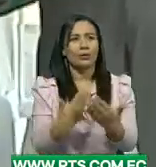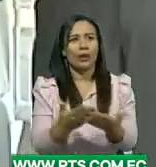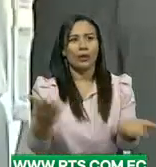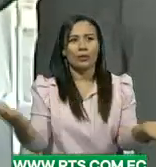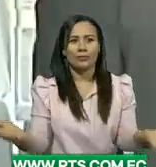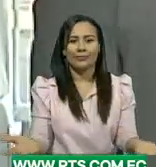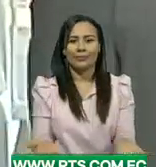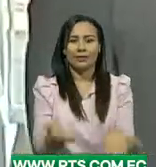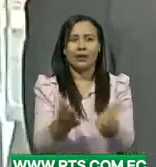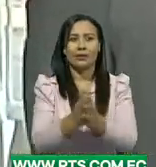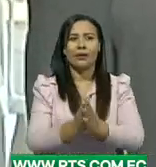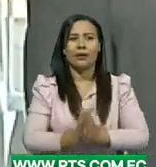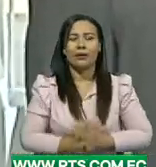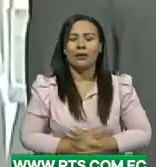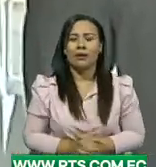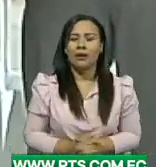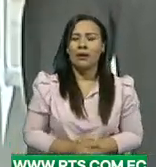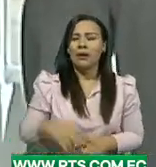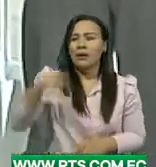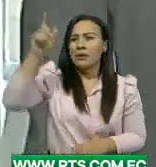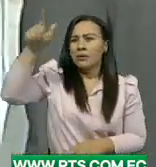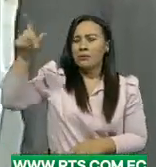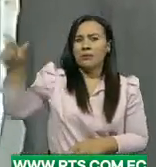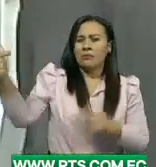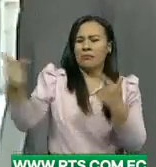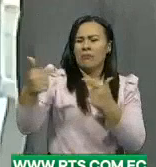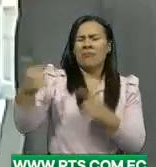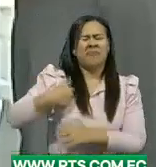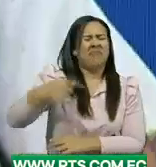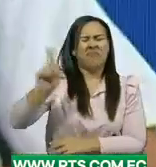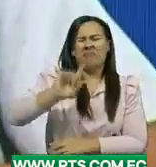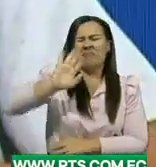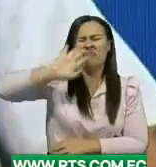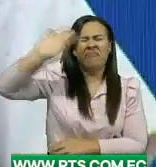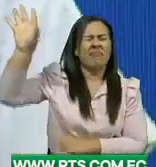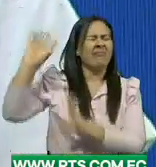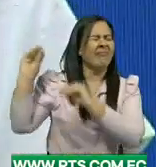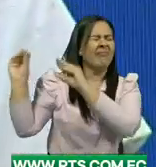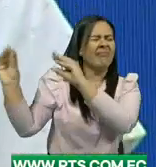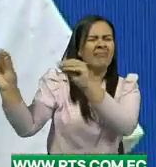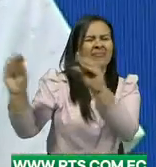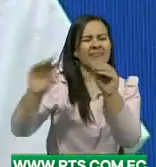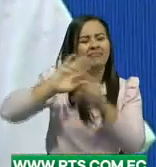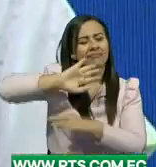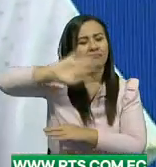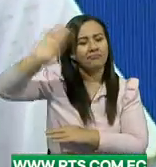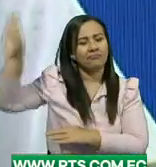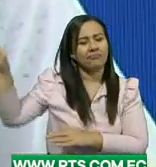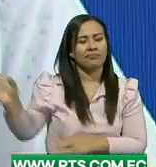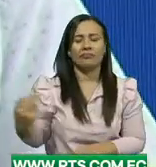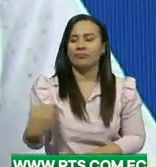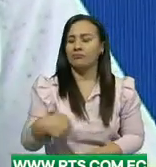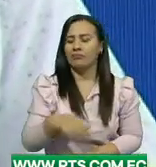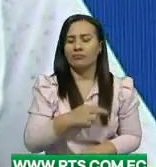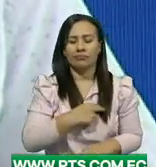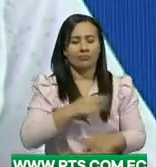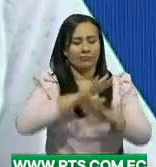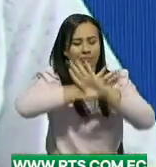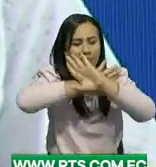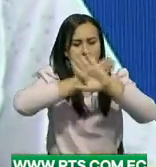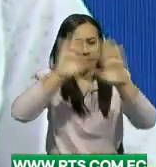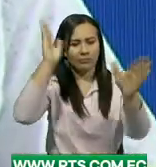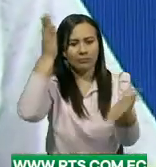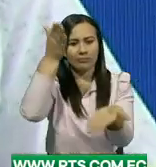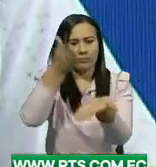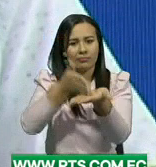confrontación. No le piensa dar de comer. Hemos dejado atrás los insultos, los agravios, ya no más. Eso ya no va